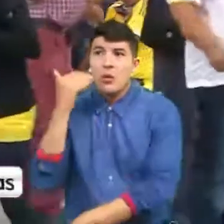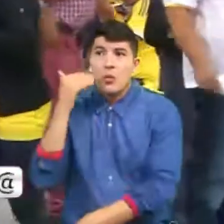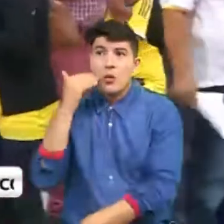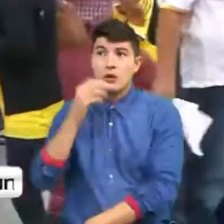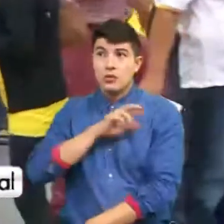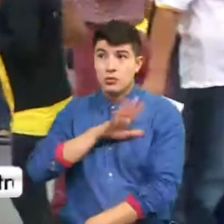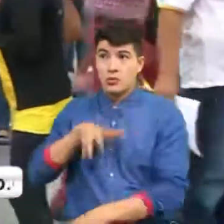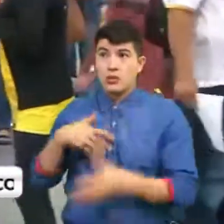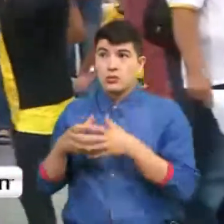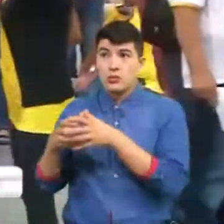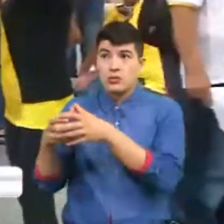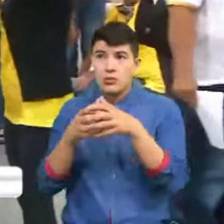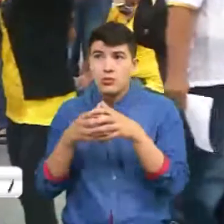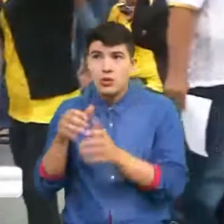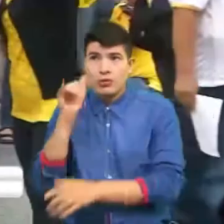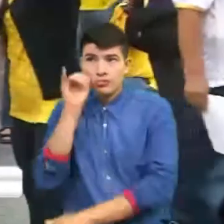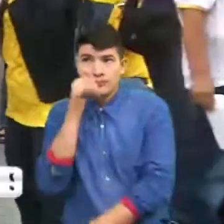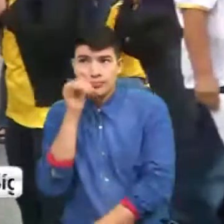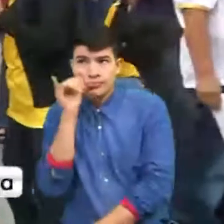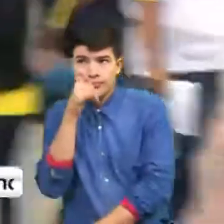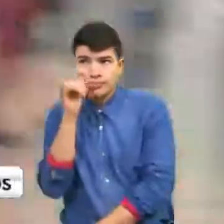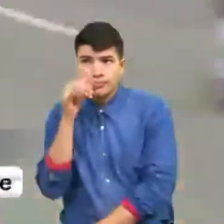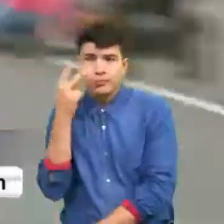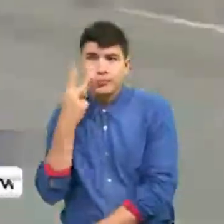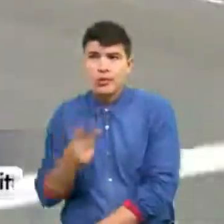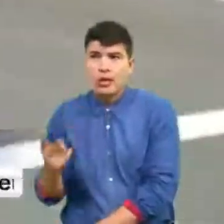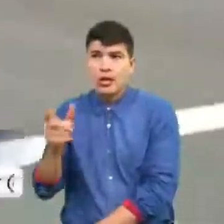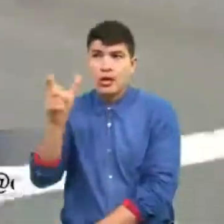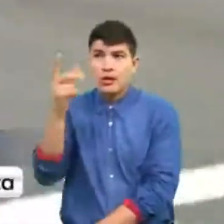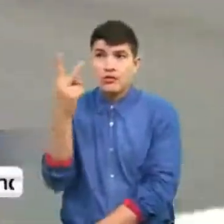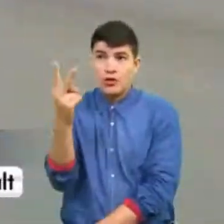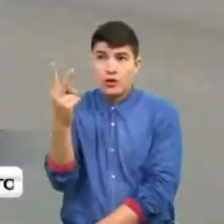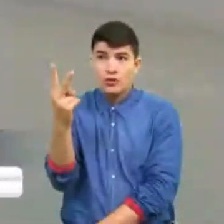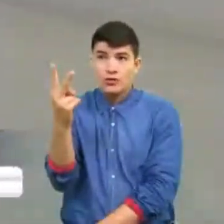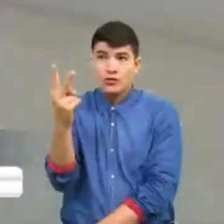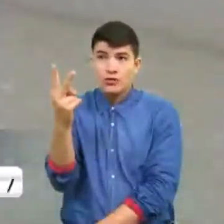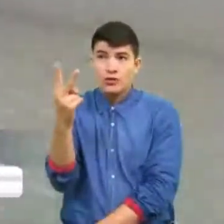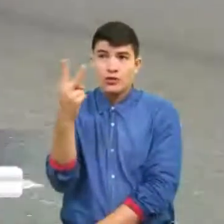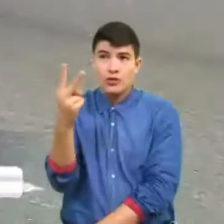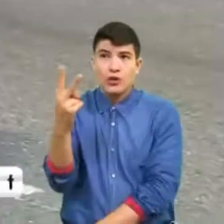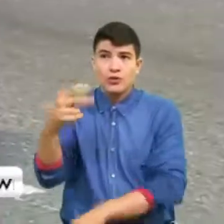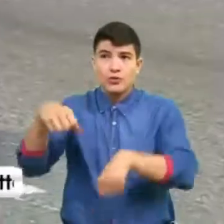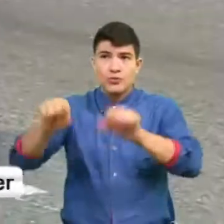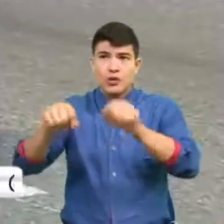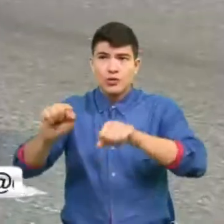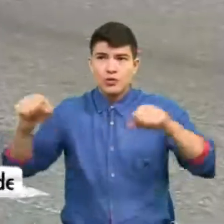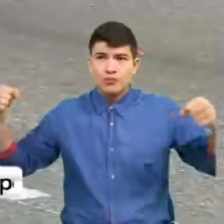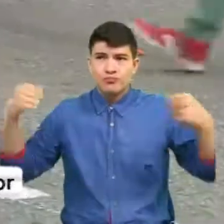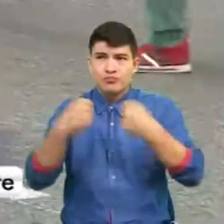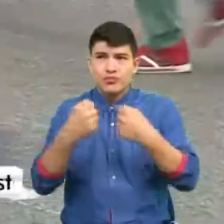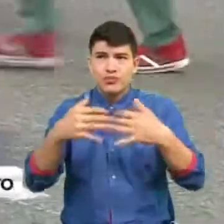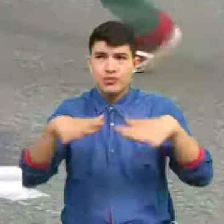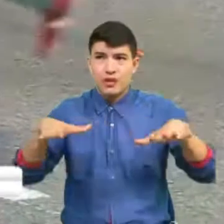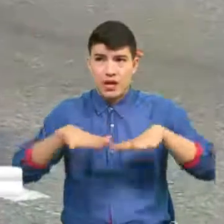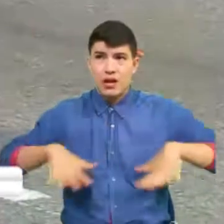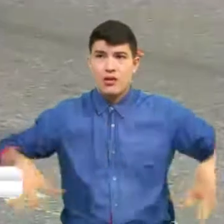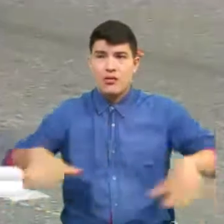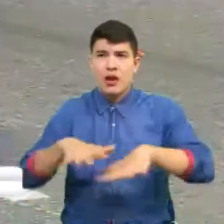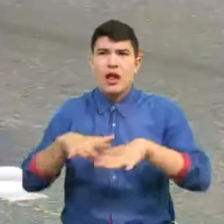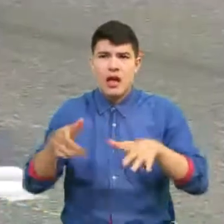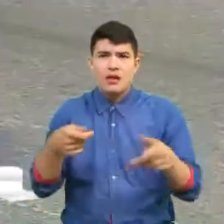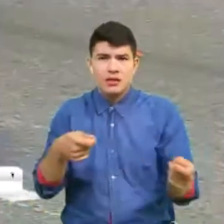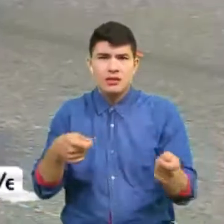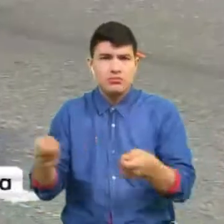de noticias realizaba el cubrimiento de este evento, dos motociclistas colisionaron en esta intersección. Los heridos